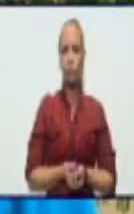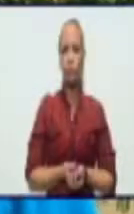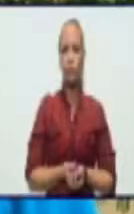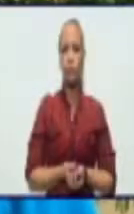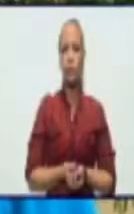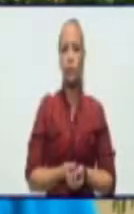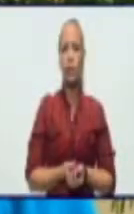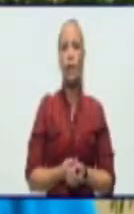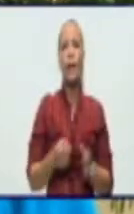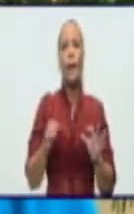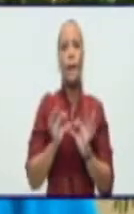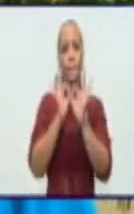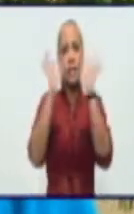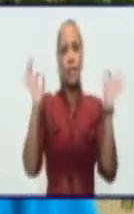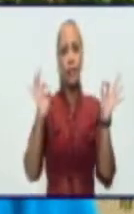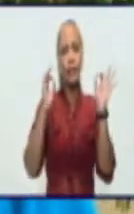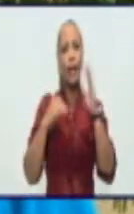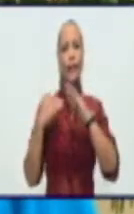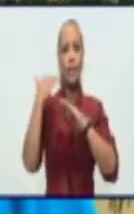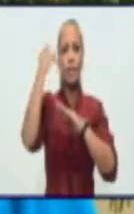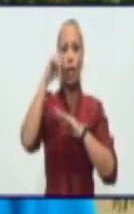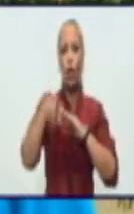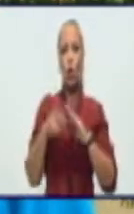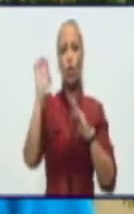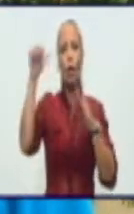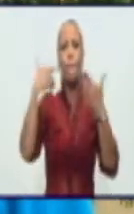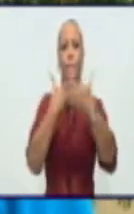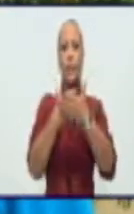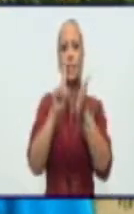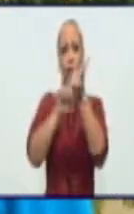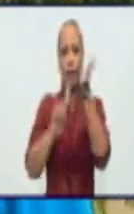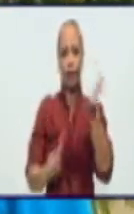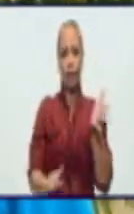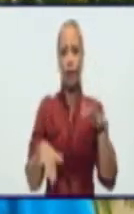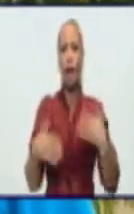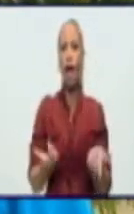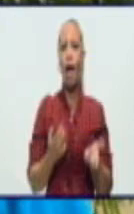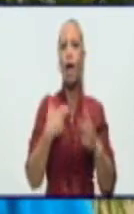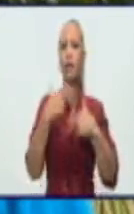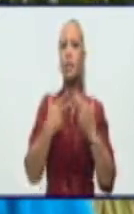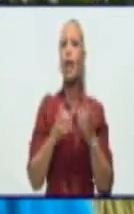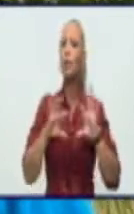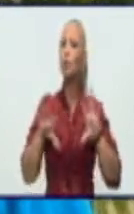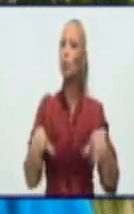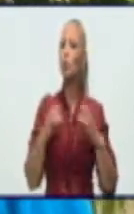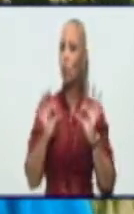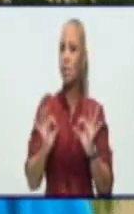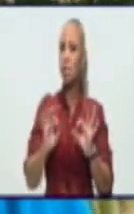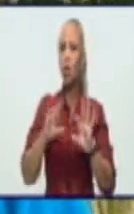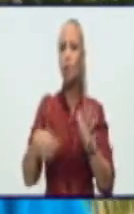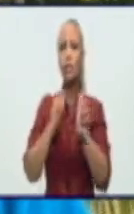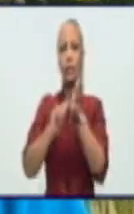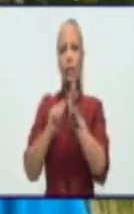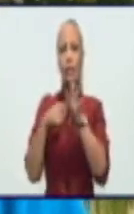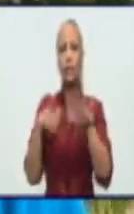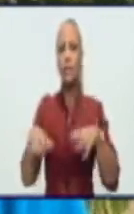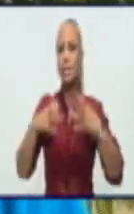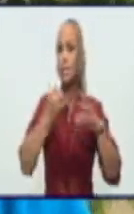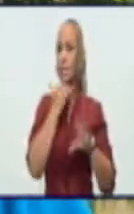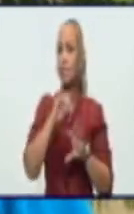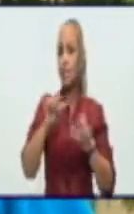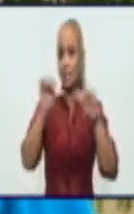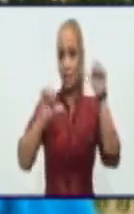Estrada, especialista en desarrollo de la dirección técnica de la empresa eléctrica. Bueno, vamos a hacer una actualización de la situación del sistema en el día